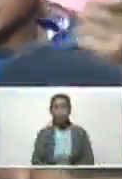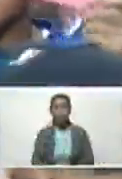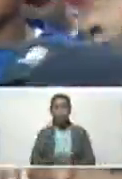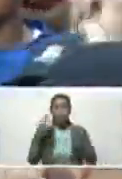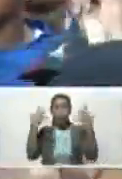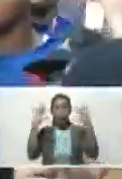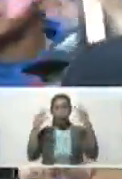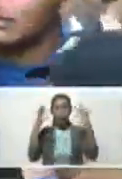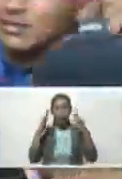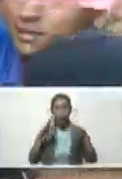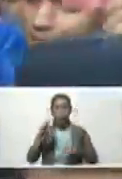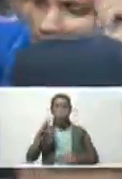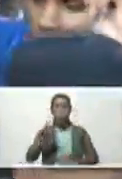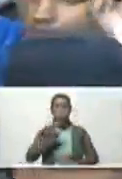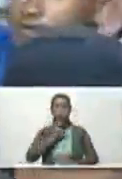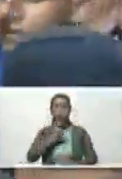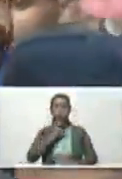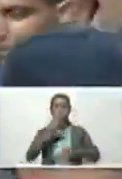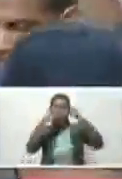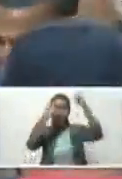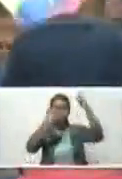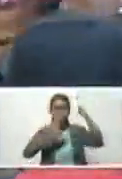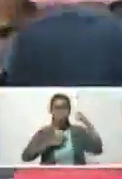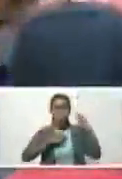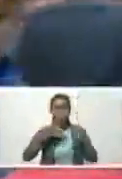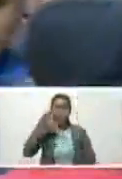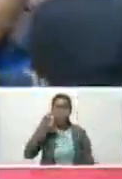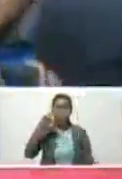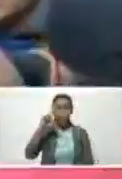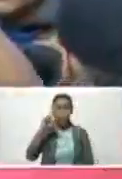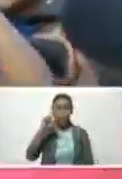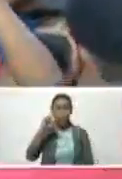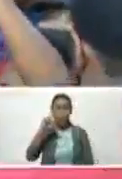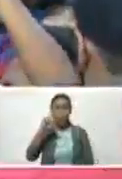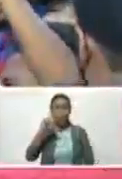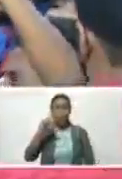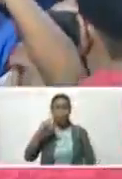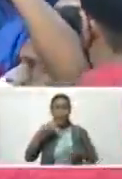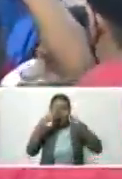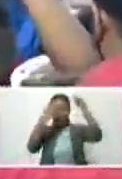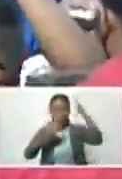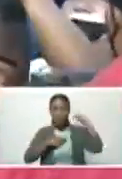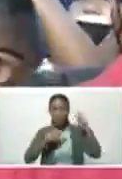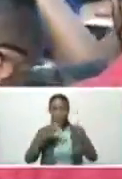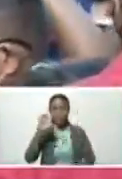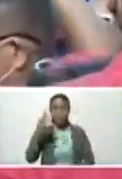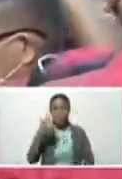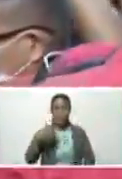Aplauso, medalla de oro, medalla de plata, medalla de bronce.